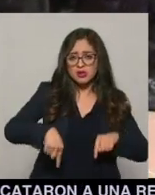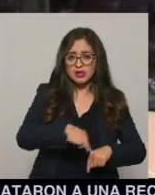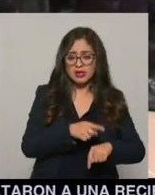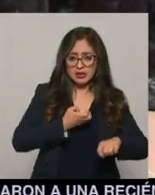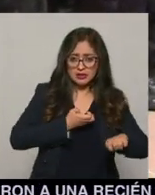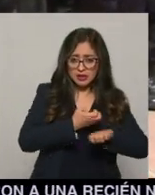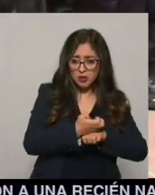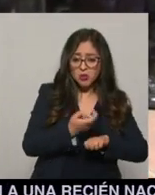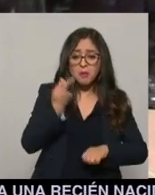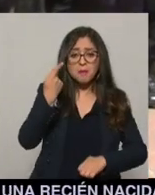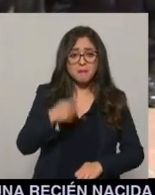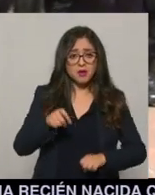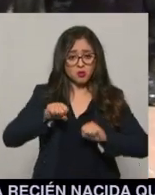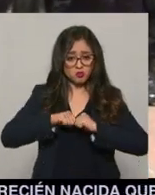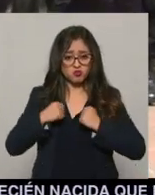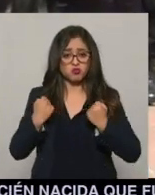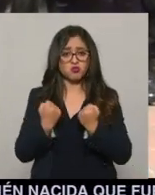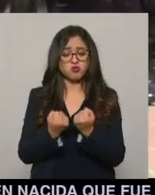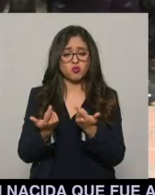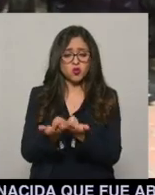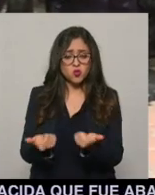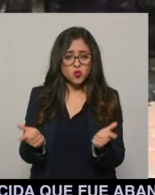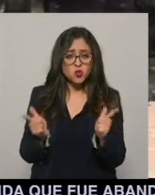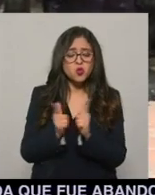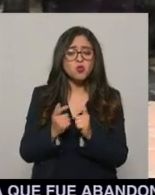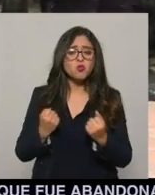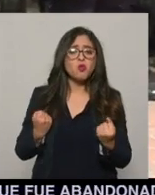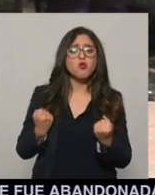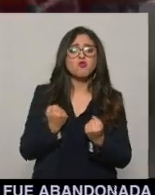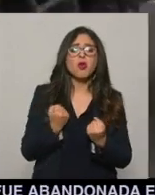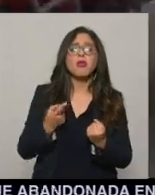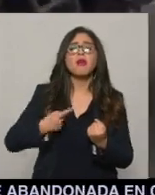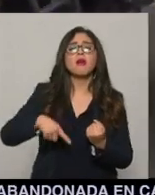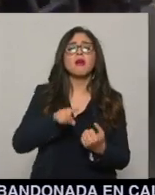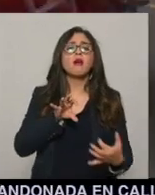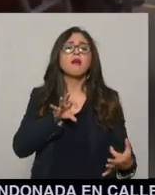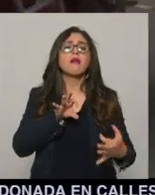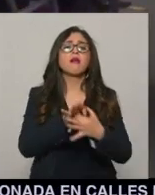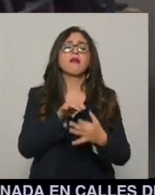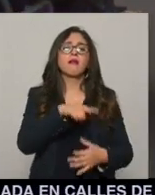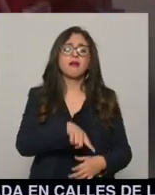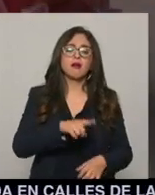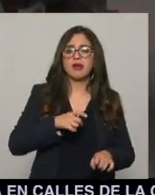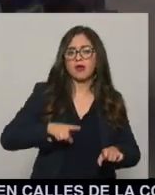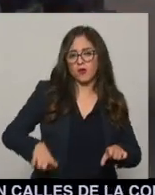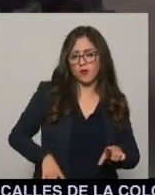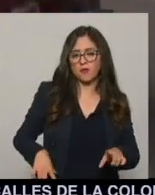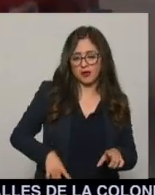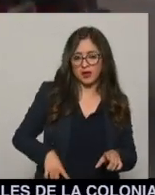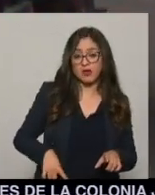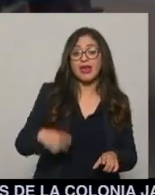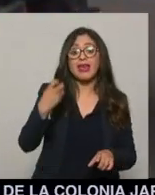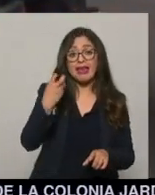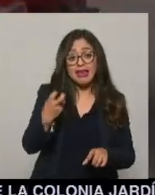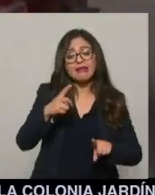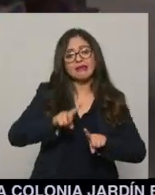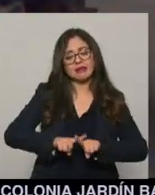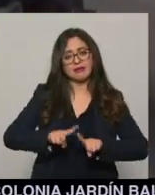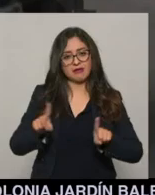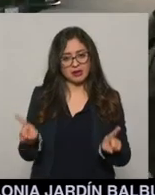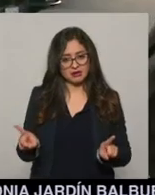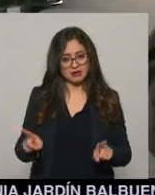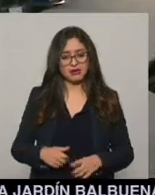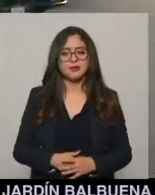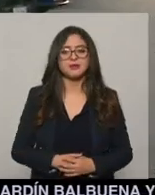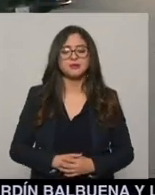estas corporaciones o este tipo de corporaciones pues son parte del Estado, digamos, ahí hay una diferencia sustancial. Desde luego que en la radiografía que se